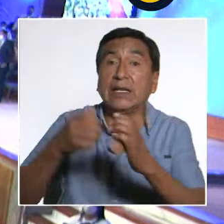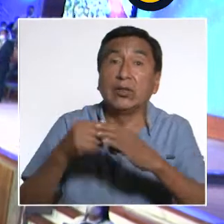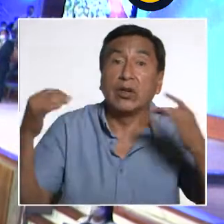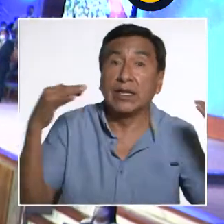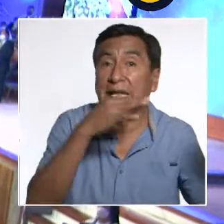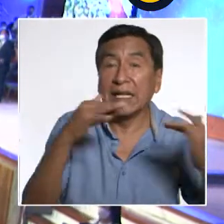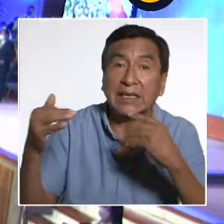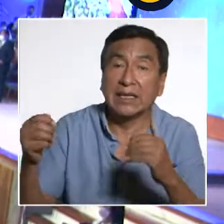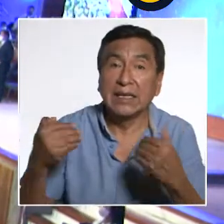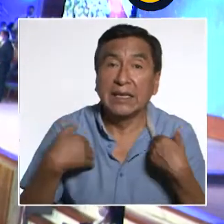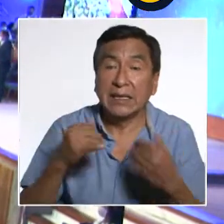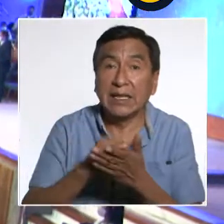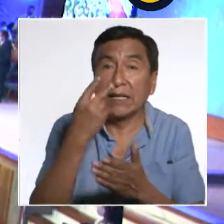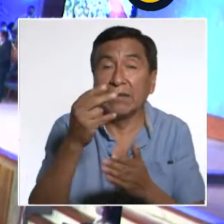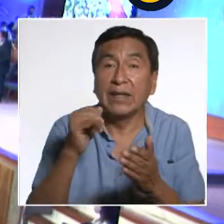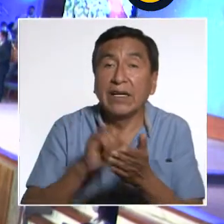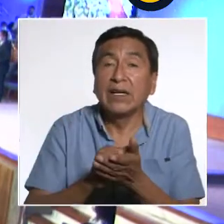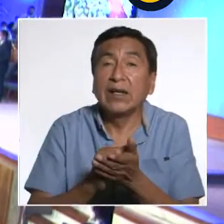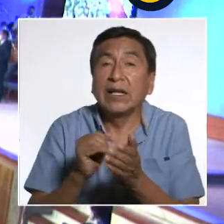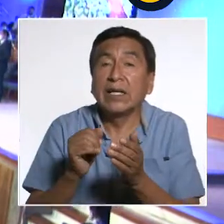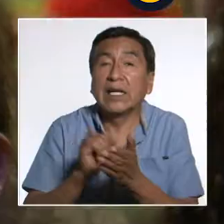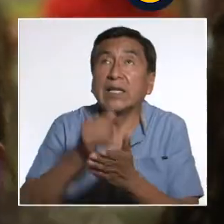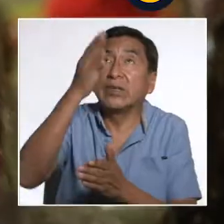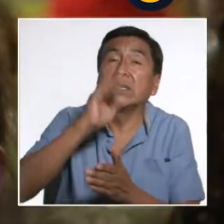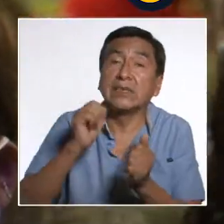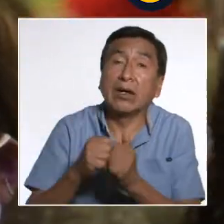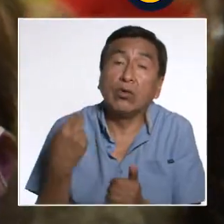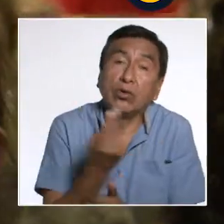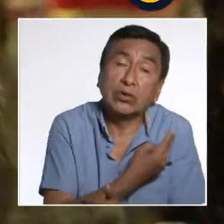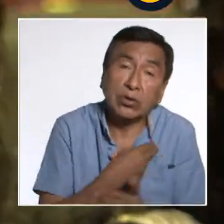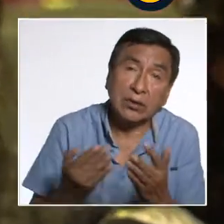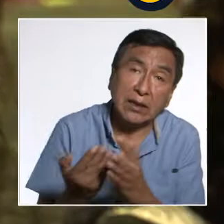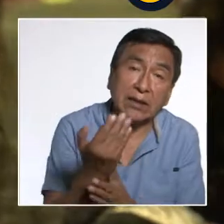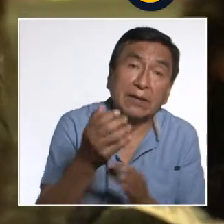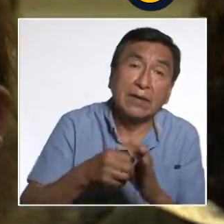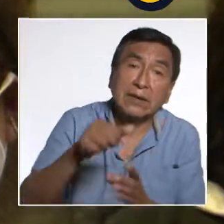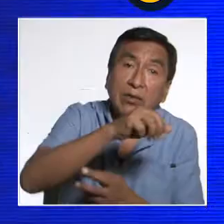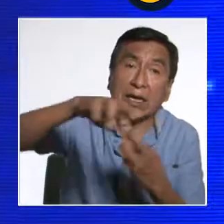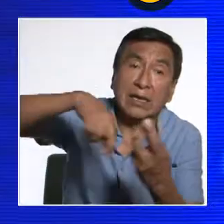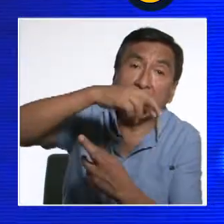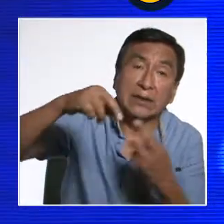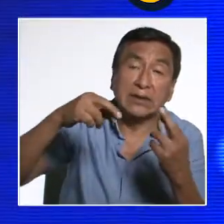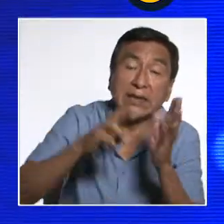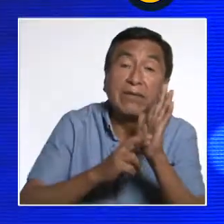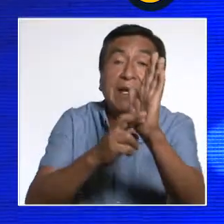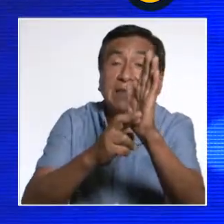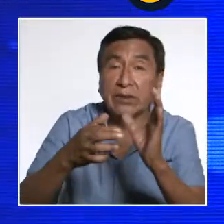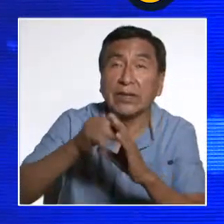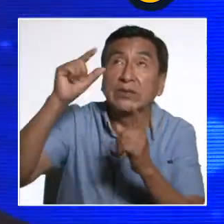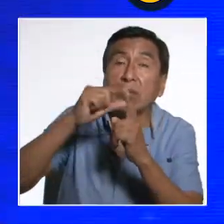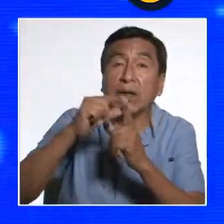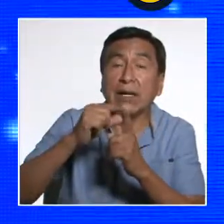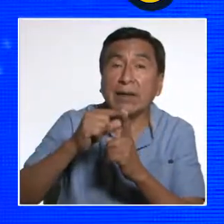Tiene que ver con un grito donde Dios está con nosotros y a través de la revelación de su palabra vamos a gritar. Póngase